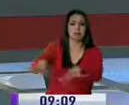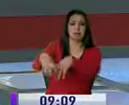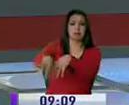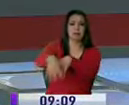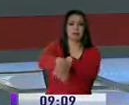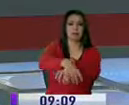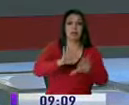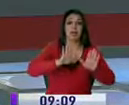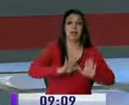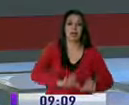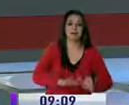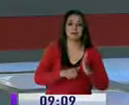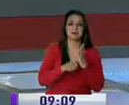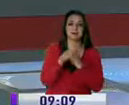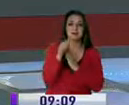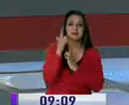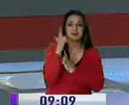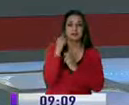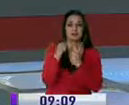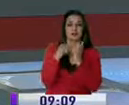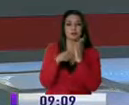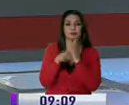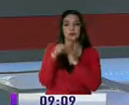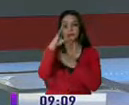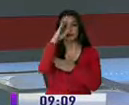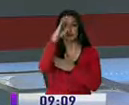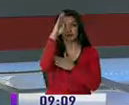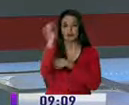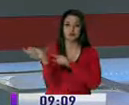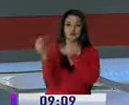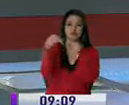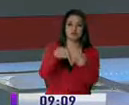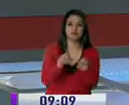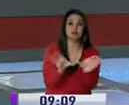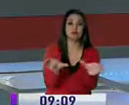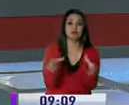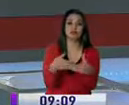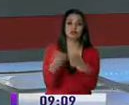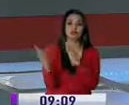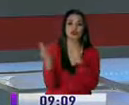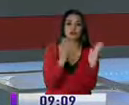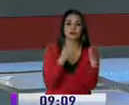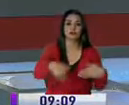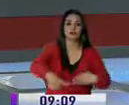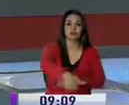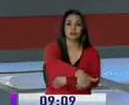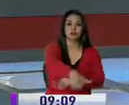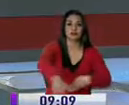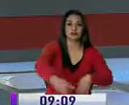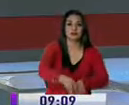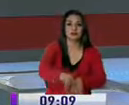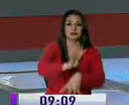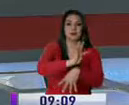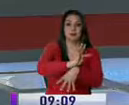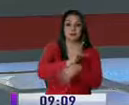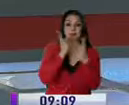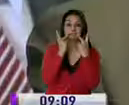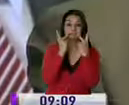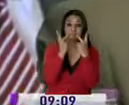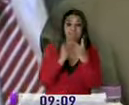lo informaron los ministros de Defensa y del Interior en comparecencia ante la Comisión Ocasional de la Frontera de la Asamblea Nacional.